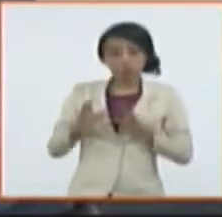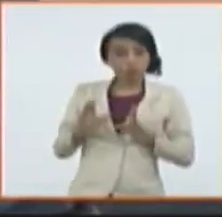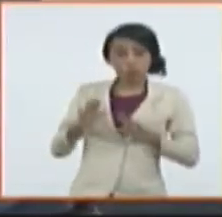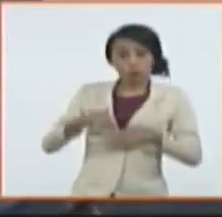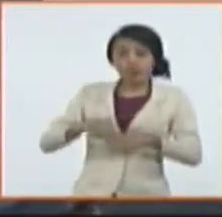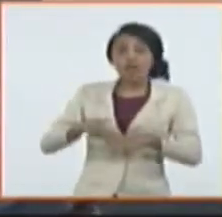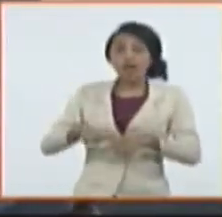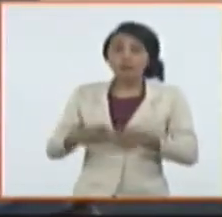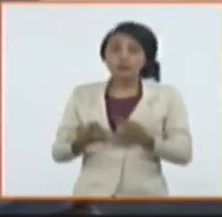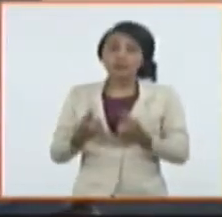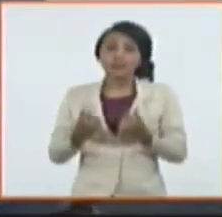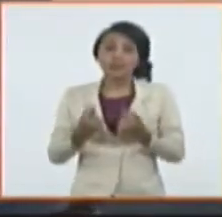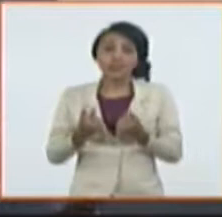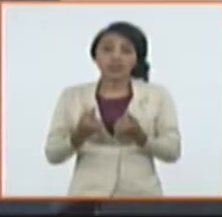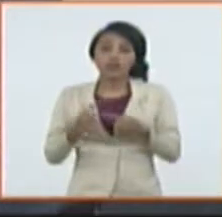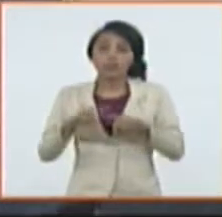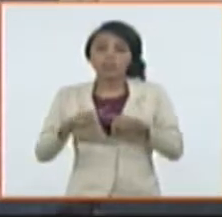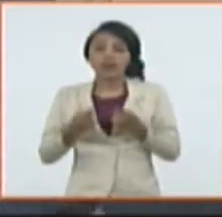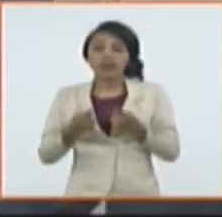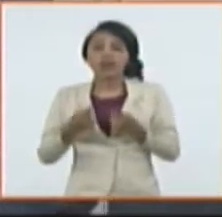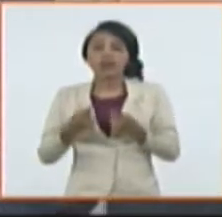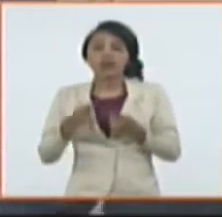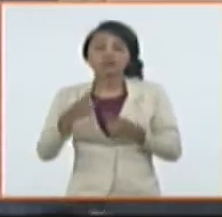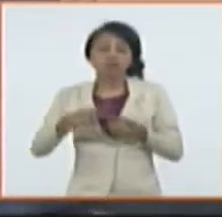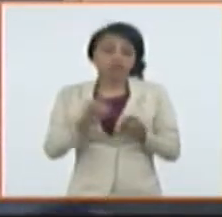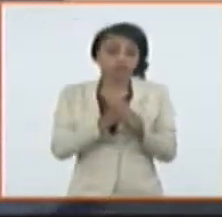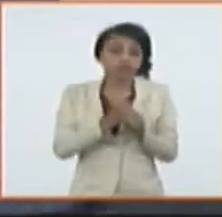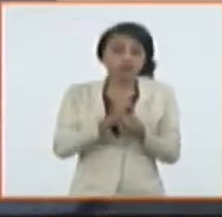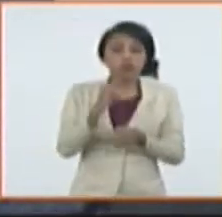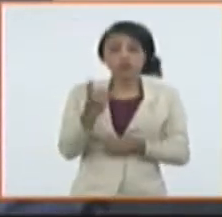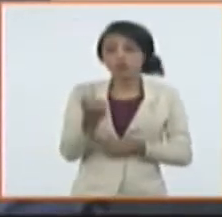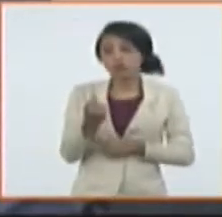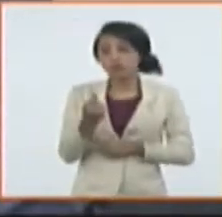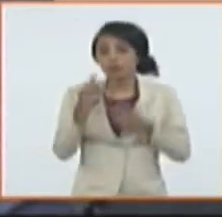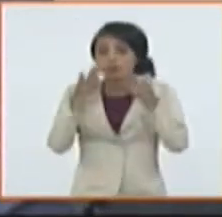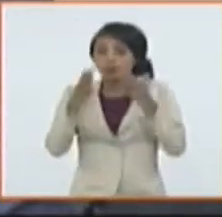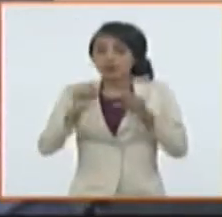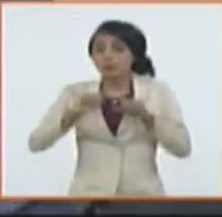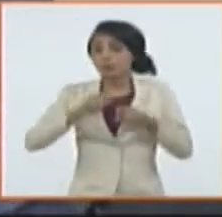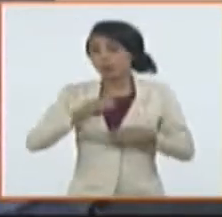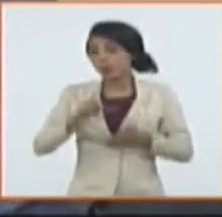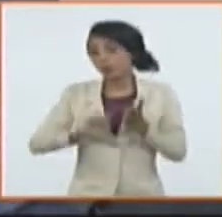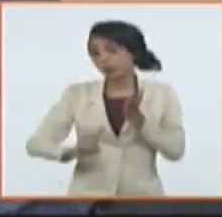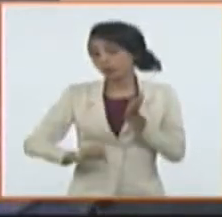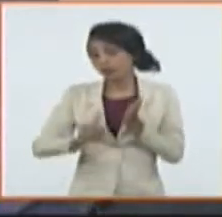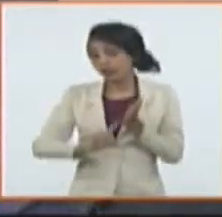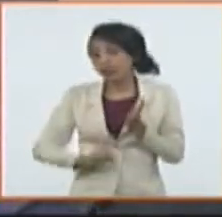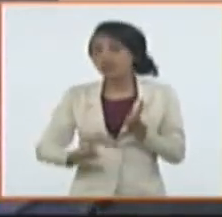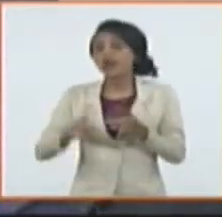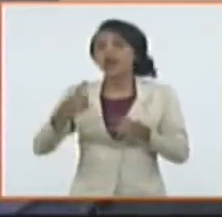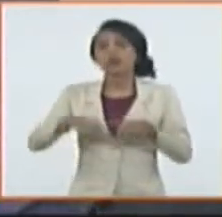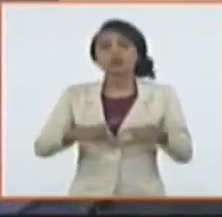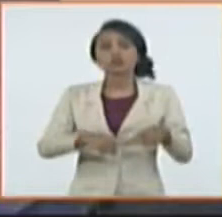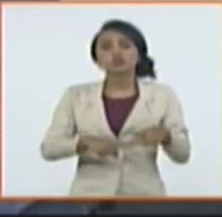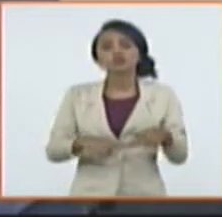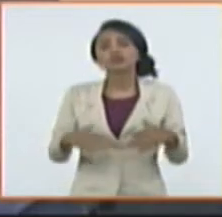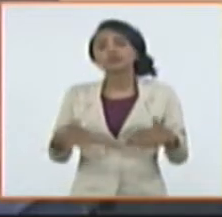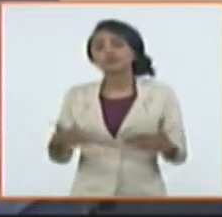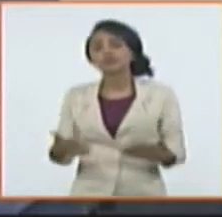actividades económicas importantes, entre ellas el sistema electroenergético nacional y particularmente lo relacionado con